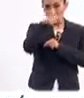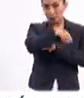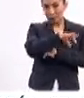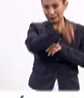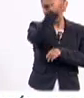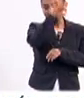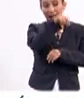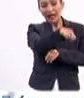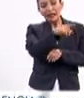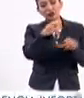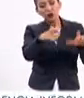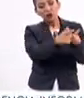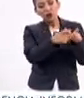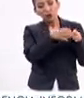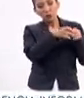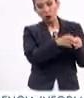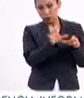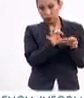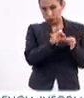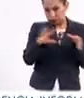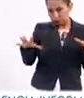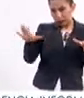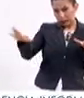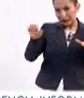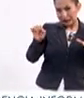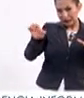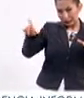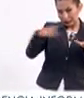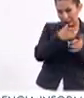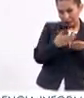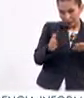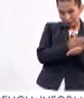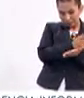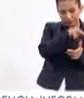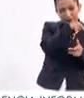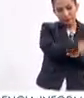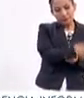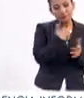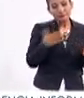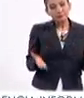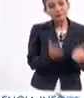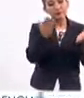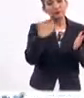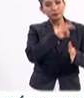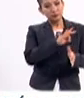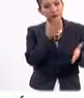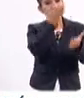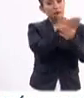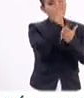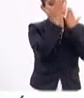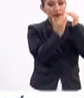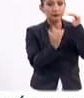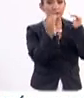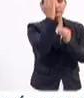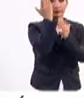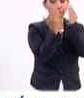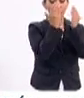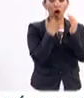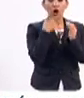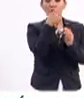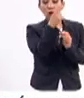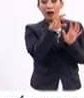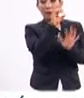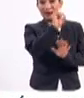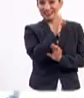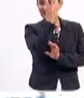opción. Se trata de un organismo descentralizado de la Secretaría de Educación Pública que impulsa el acceso a la educación superior con una